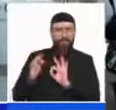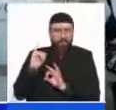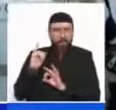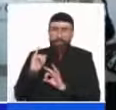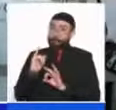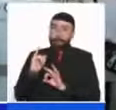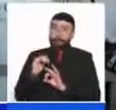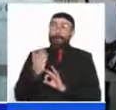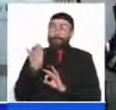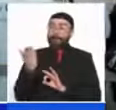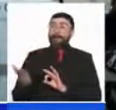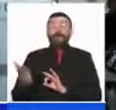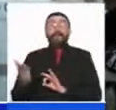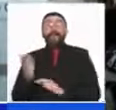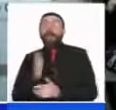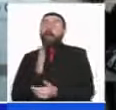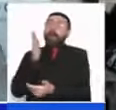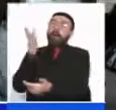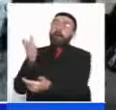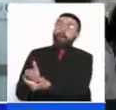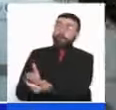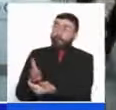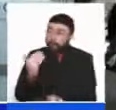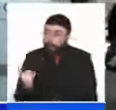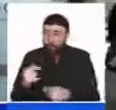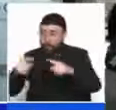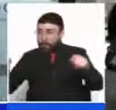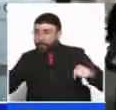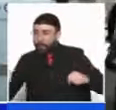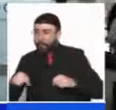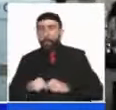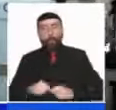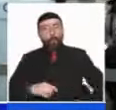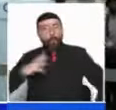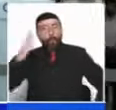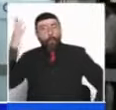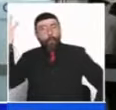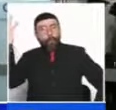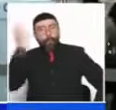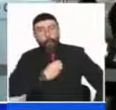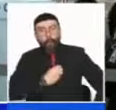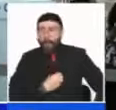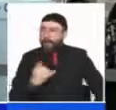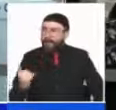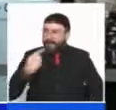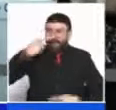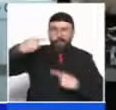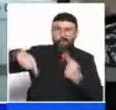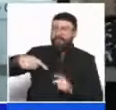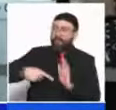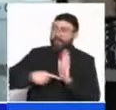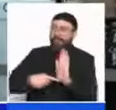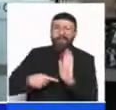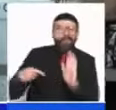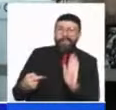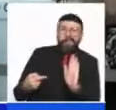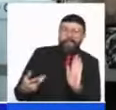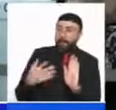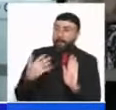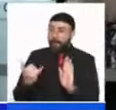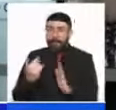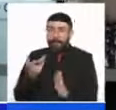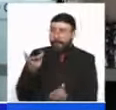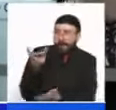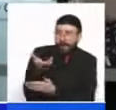quienes transitamos por esta zona, su stand indiscutiblemente se lleva todas las miradas. ¿Qué trae Argentina para mostrarnos? ¿Cuáles son sus